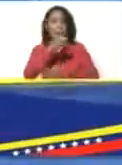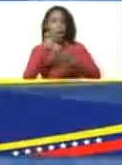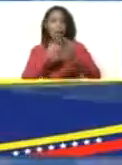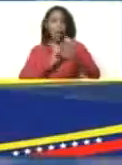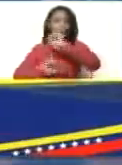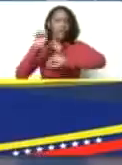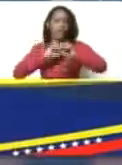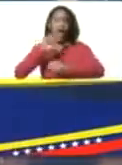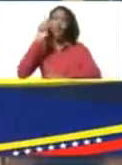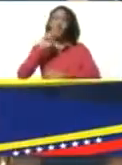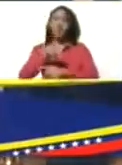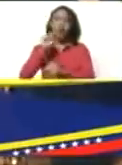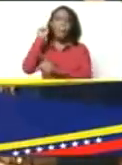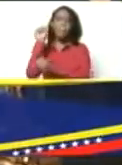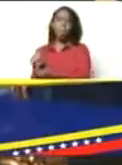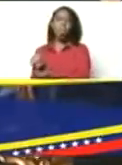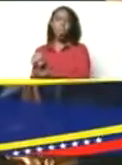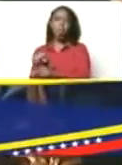Nunca abandonó